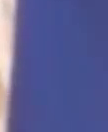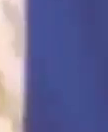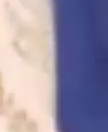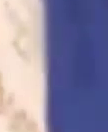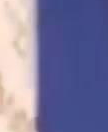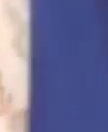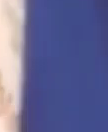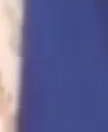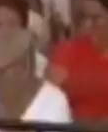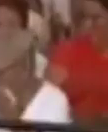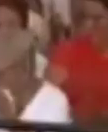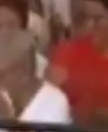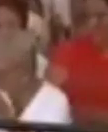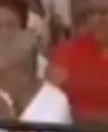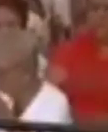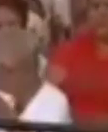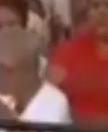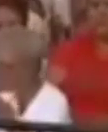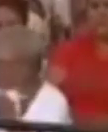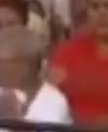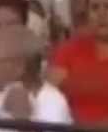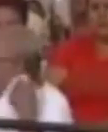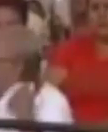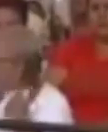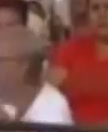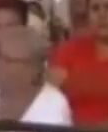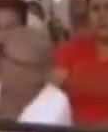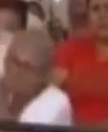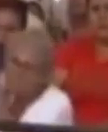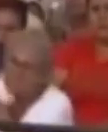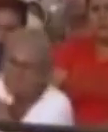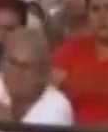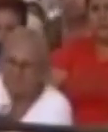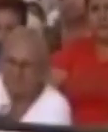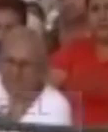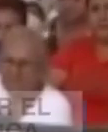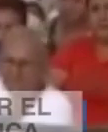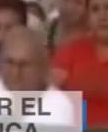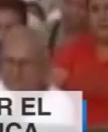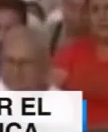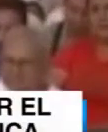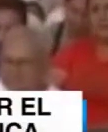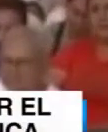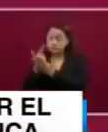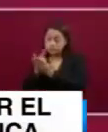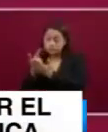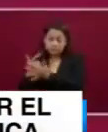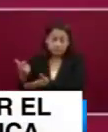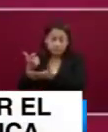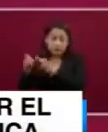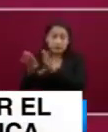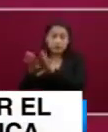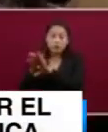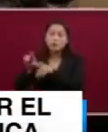carretera del eje turístico de guatemala con tenosique tabasco y de la construcción de un gasoducto de 600 kilómetros para la